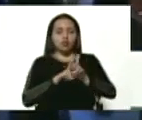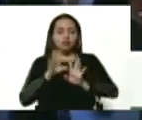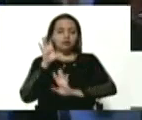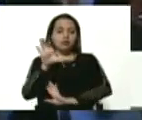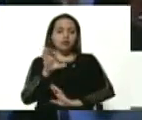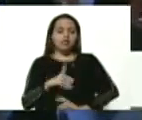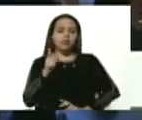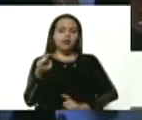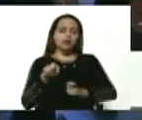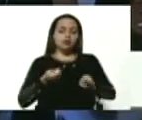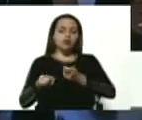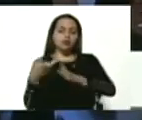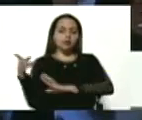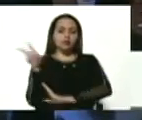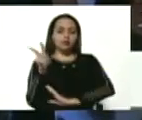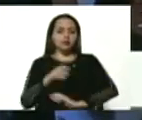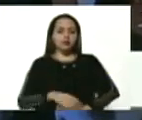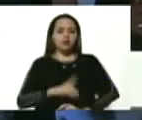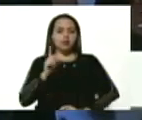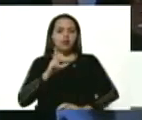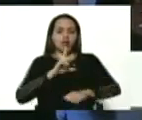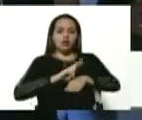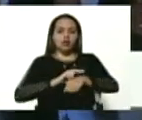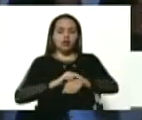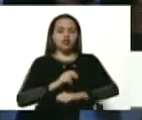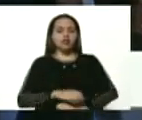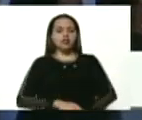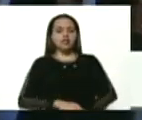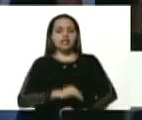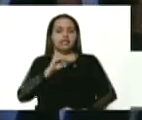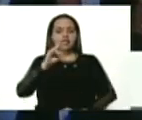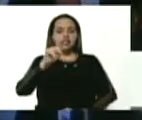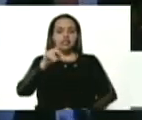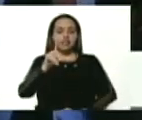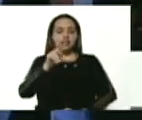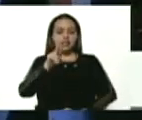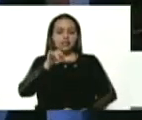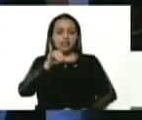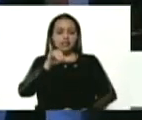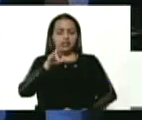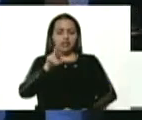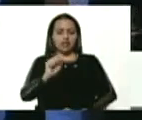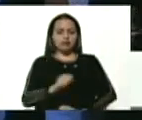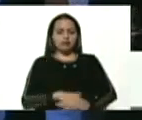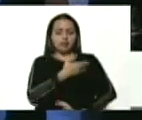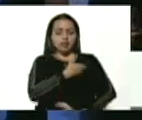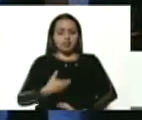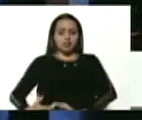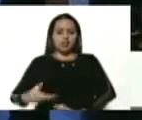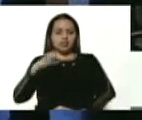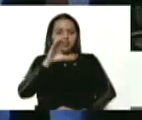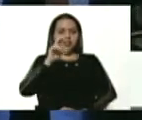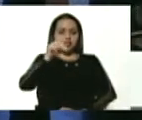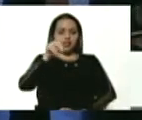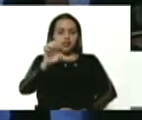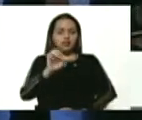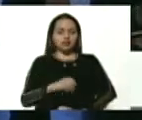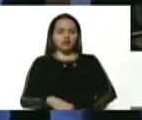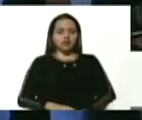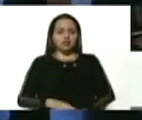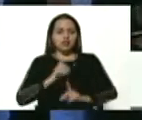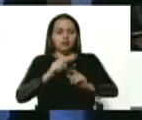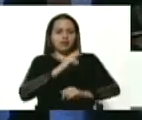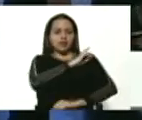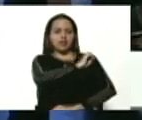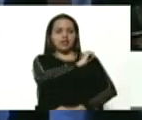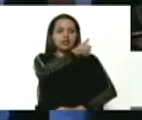República. La ciudadana doctora Indira Baida Alfonso Izaguirre, presidenta del Consejo Nacional Electoral. El ciudadano general en